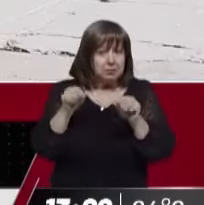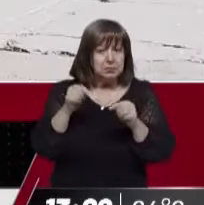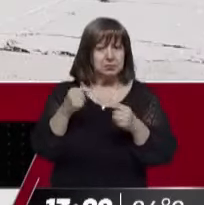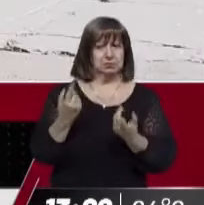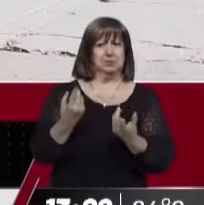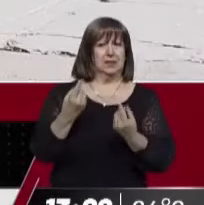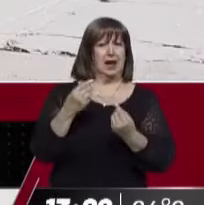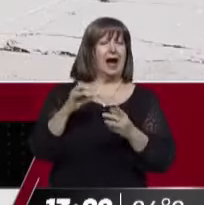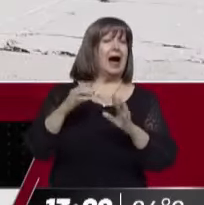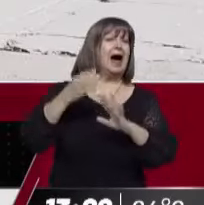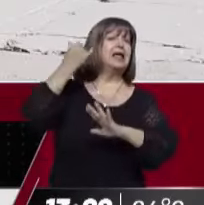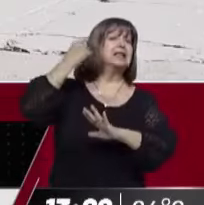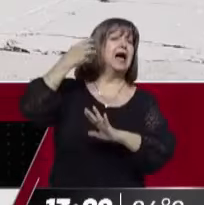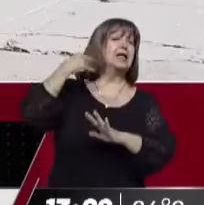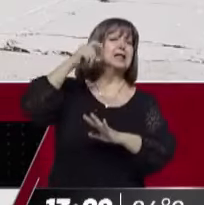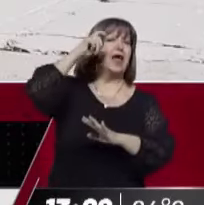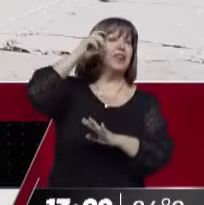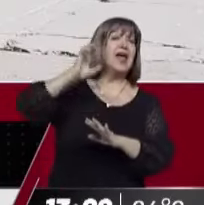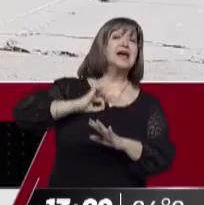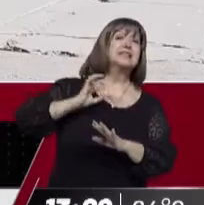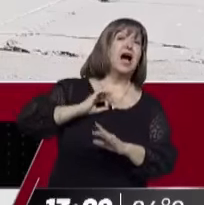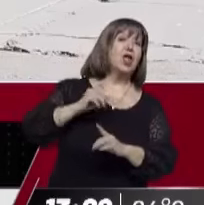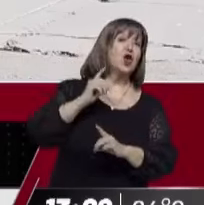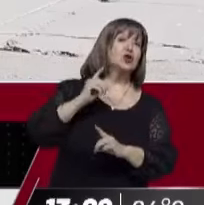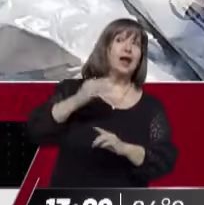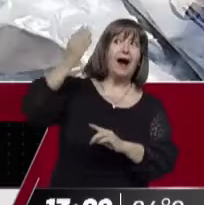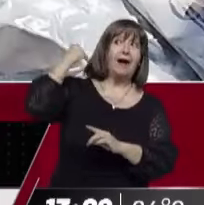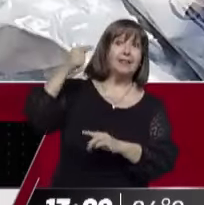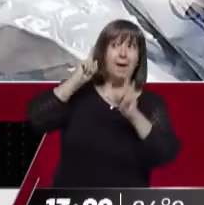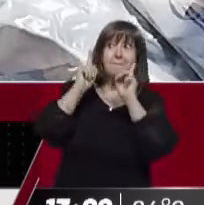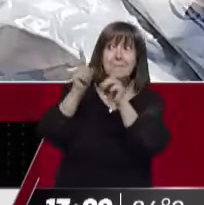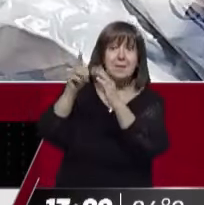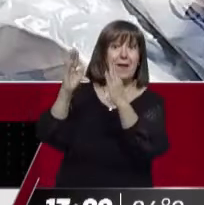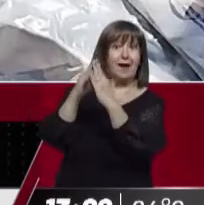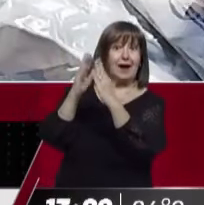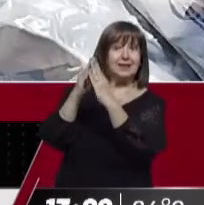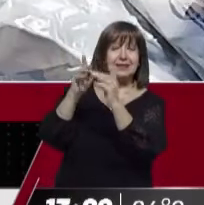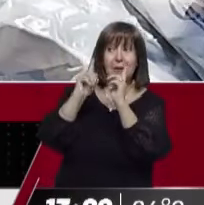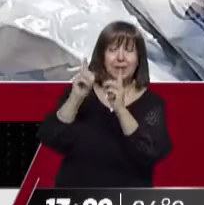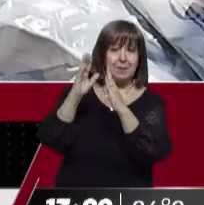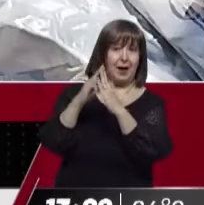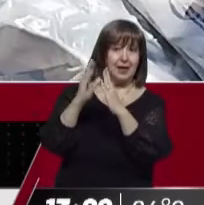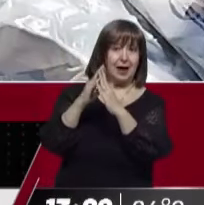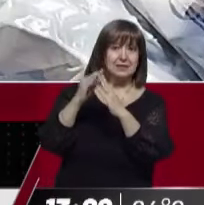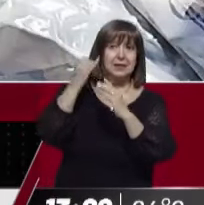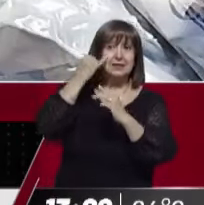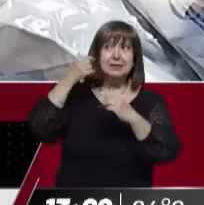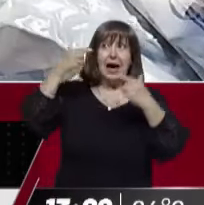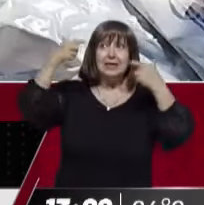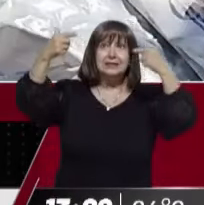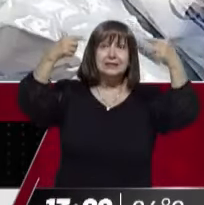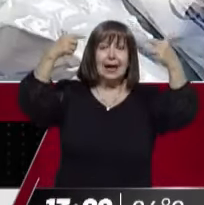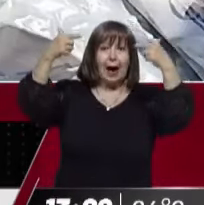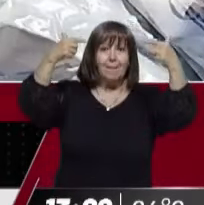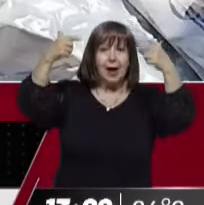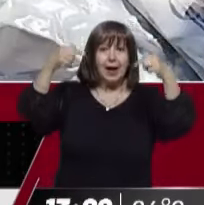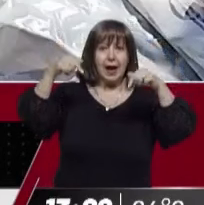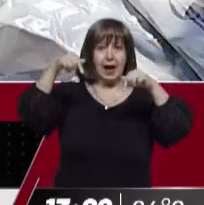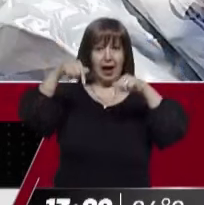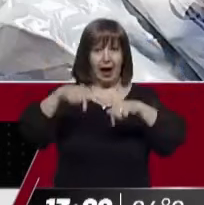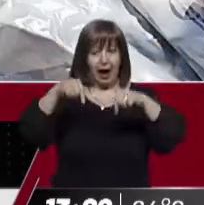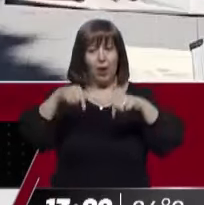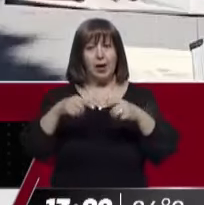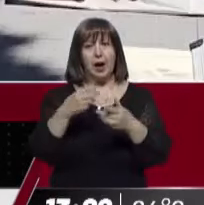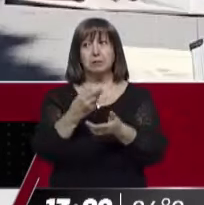llamó mucho la atención. Vos sabés que... Te estoy hablando 10 años atrás, la seguridad que tenía ya la casa. Mirá. A esta hora ya te está llegando